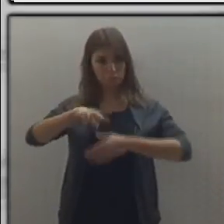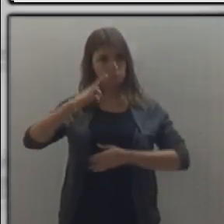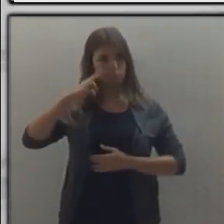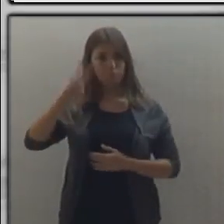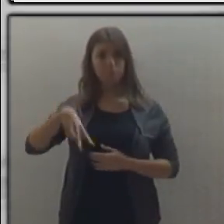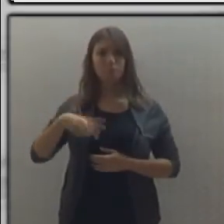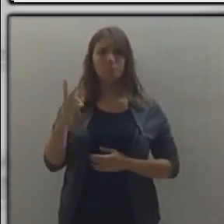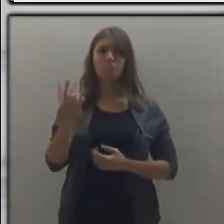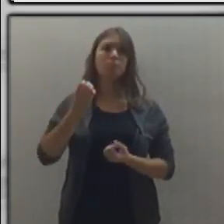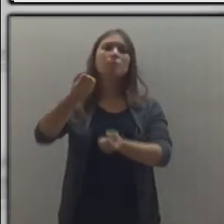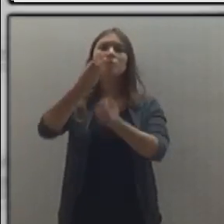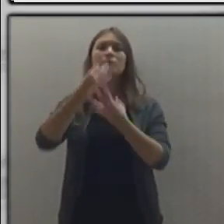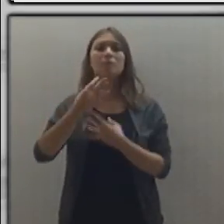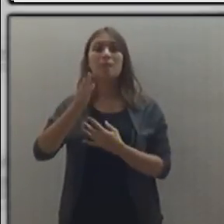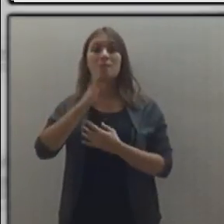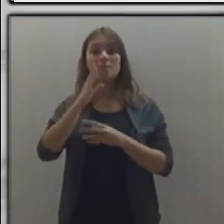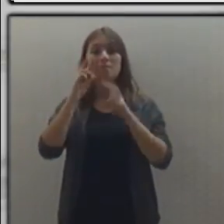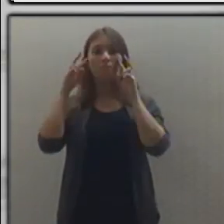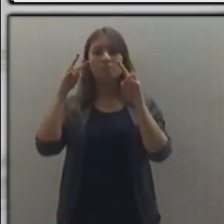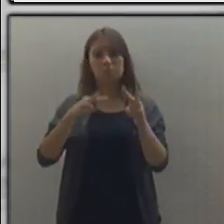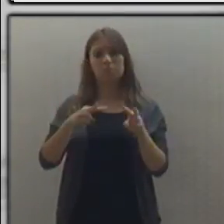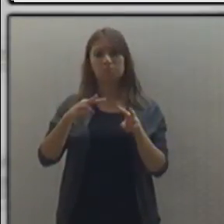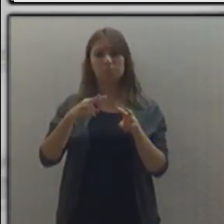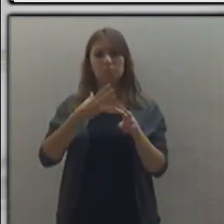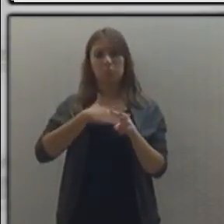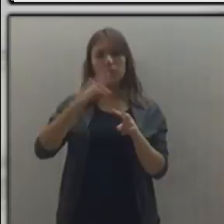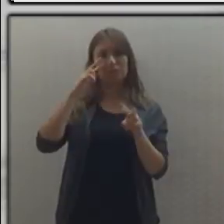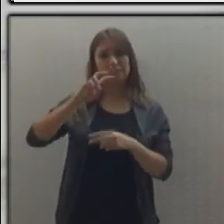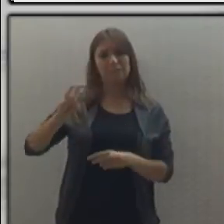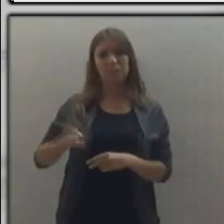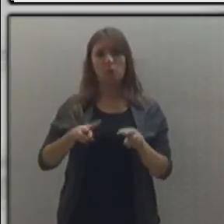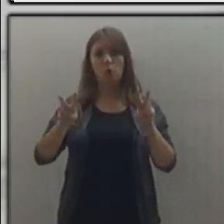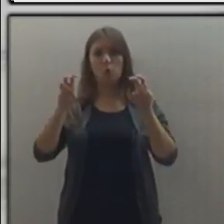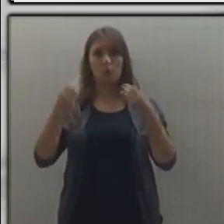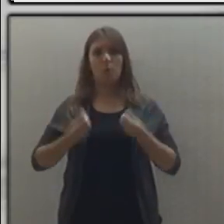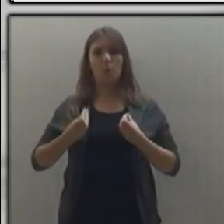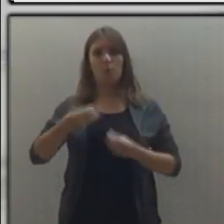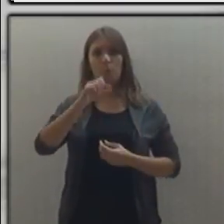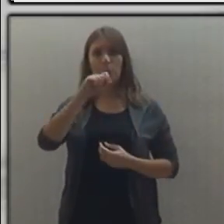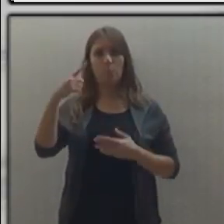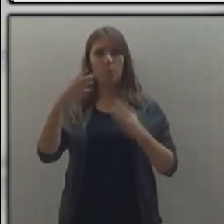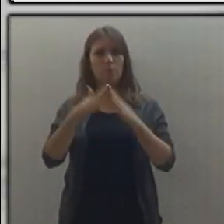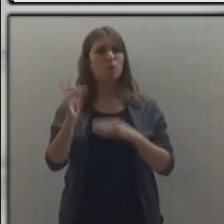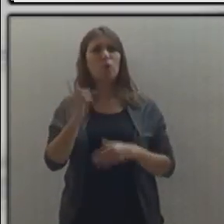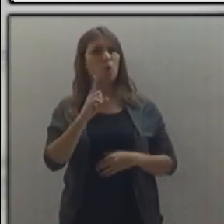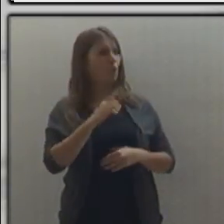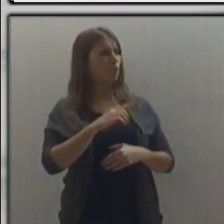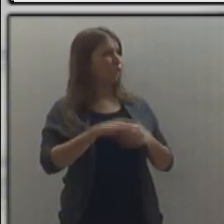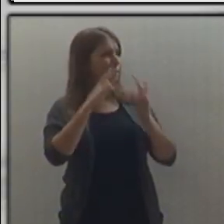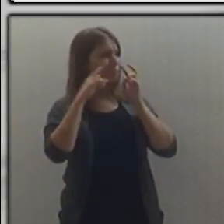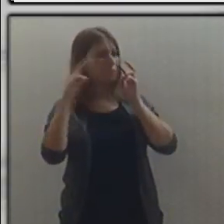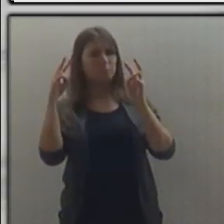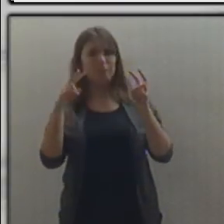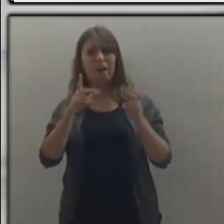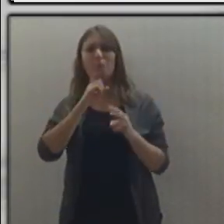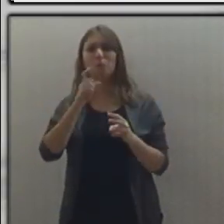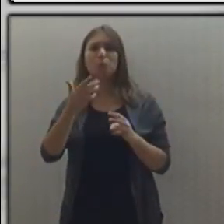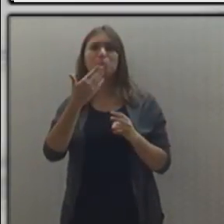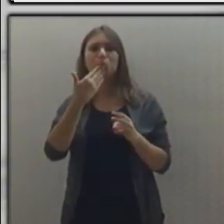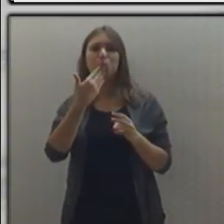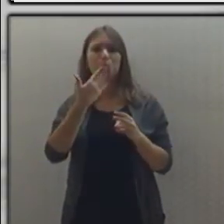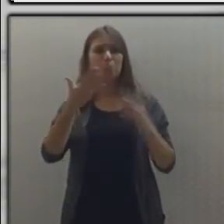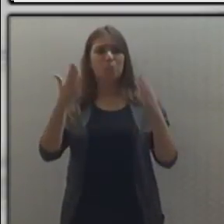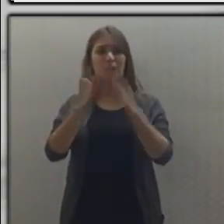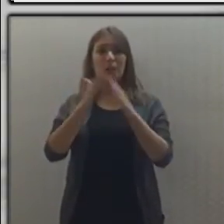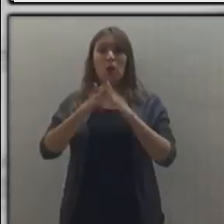a dar una visión sobre esas perspectivas de la nueva vivienda, ¿no? No, de las nuevas perspectivas, que no quiere decir que la